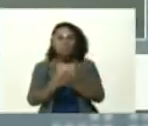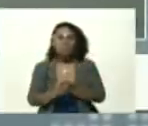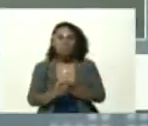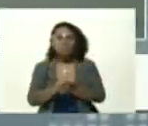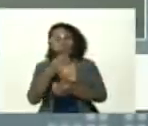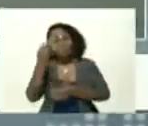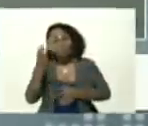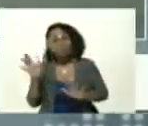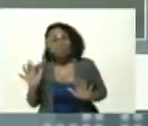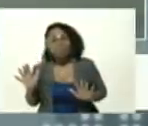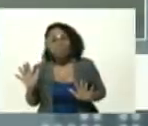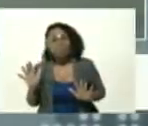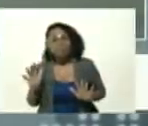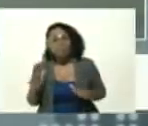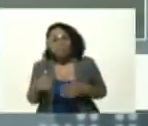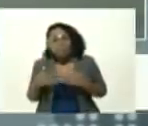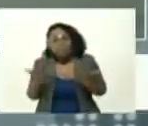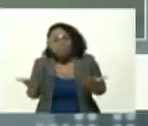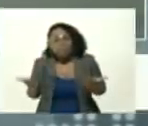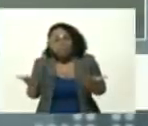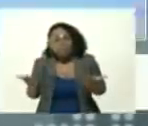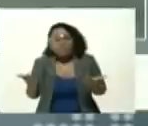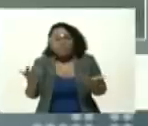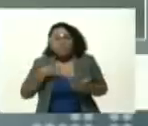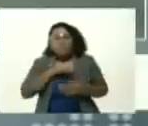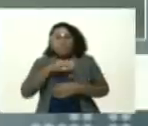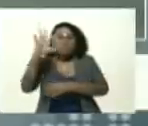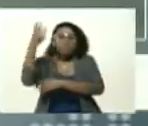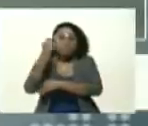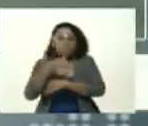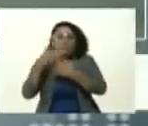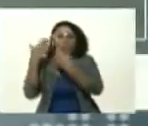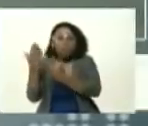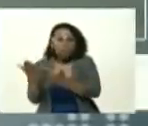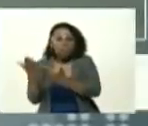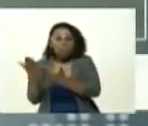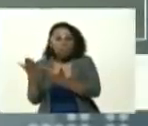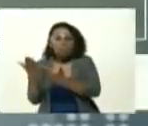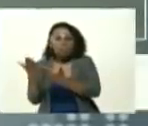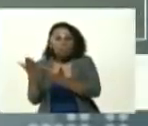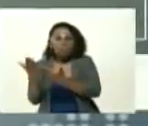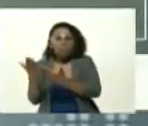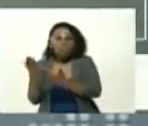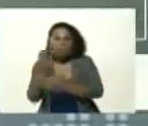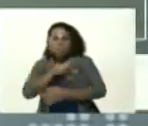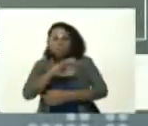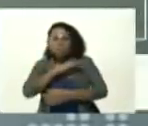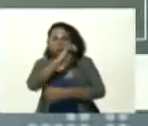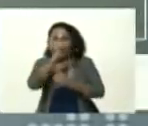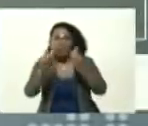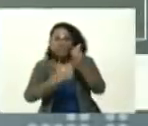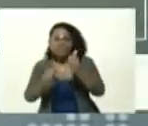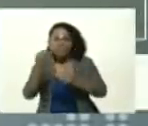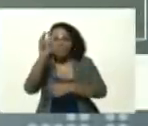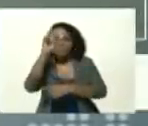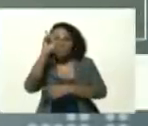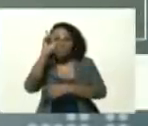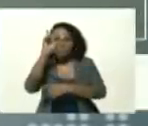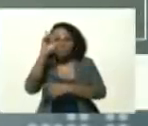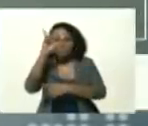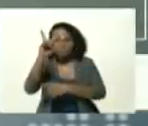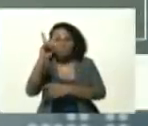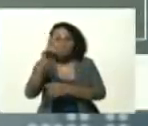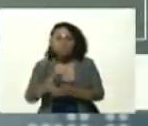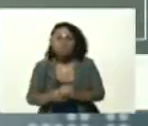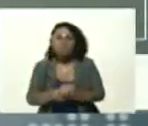¿Verdad? Así que, si hemos logrado eso, señora vicepresidenta, tenemos que